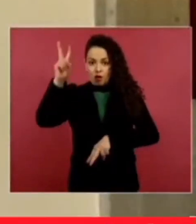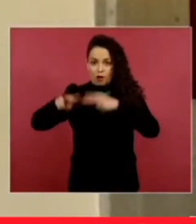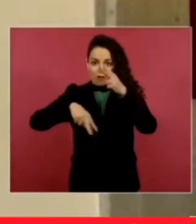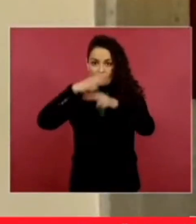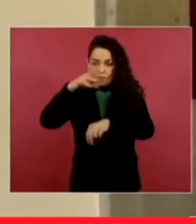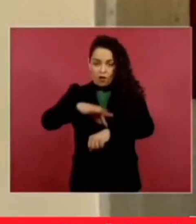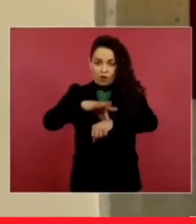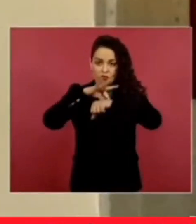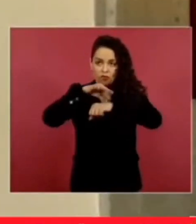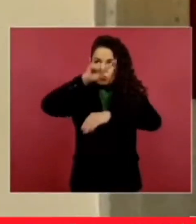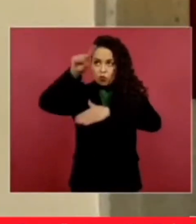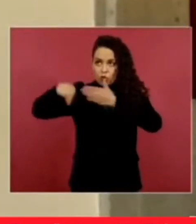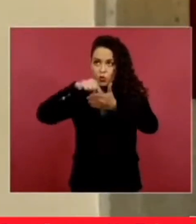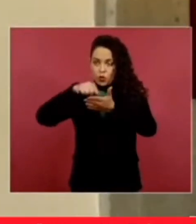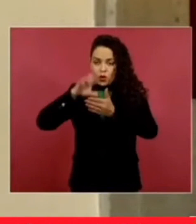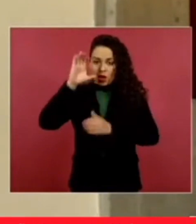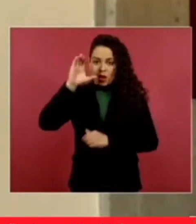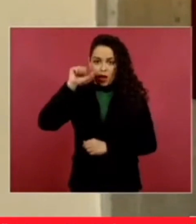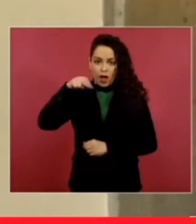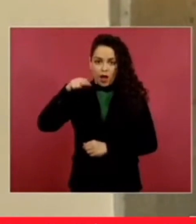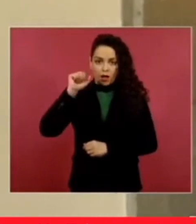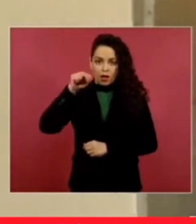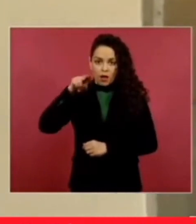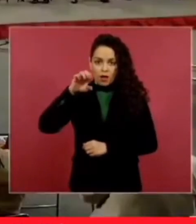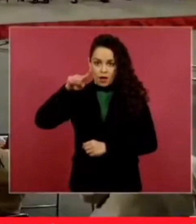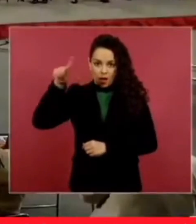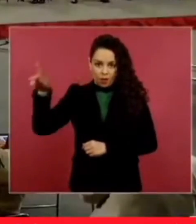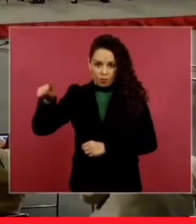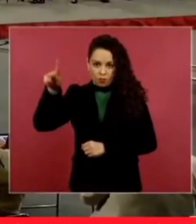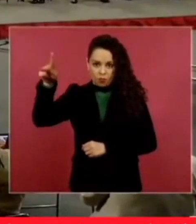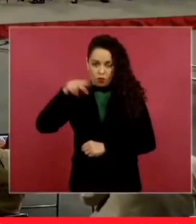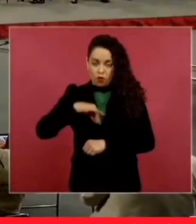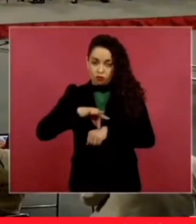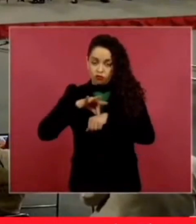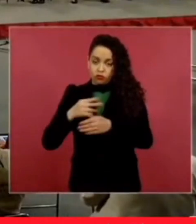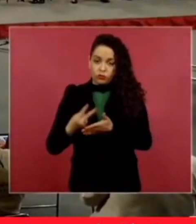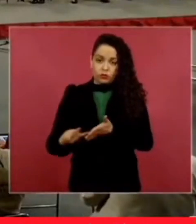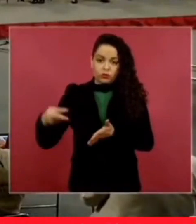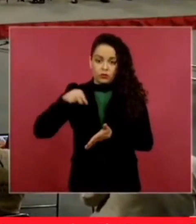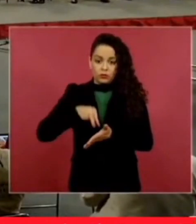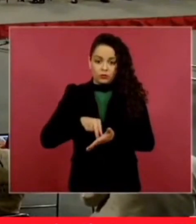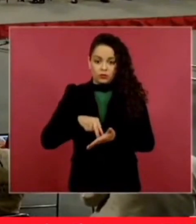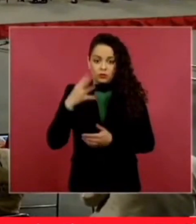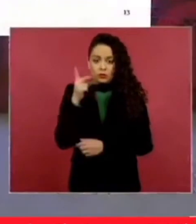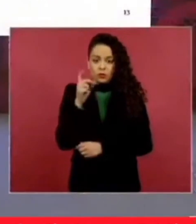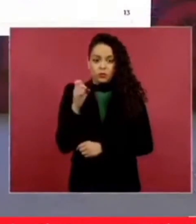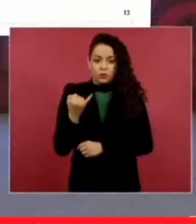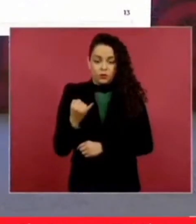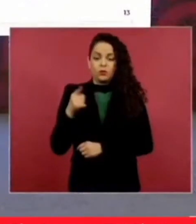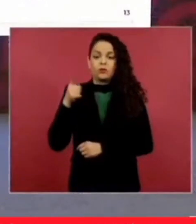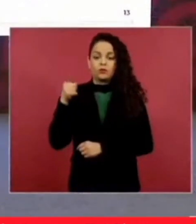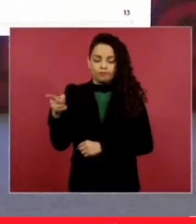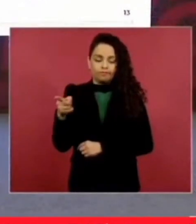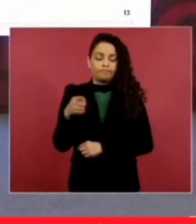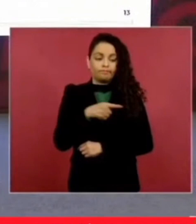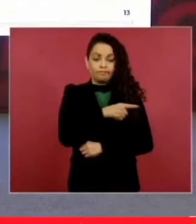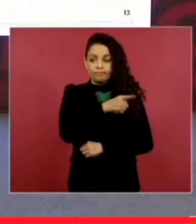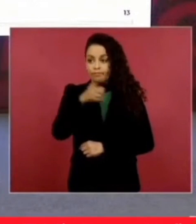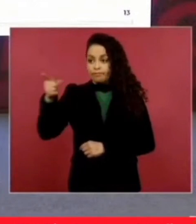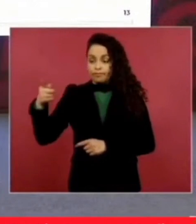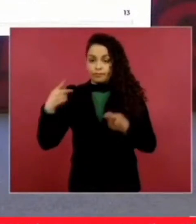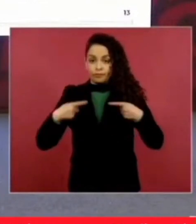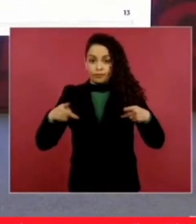pueblo de Cananea, el 4 de julio de 2021, donde nos instruye a varias servidoras